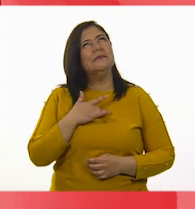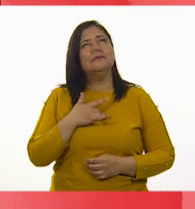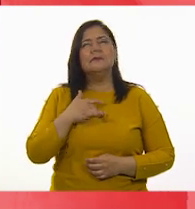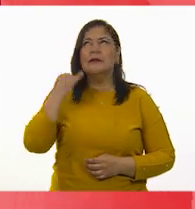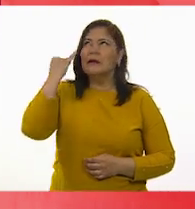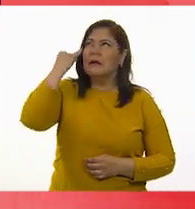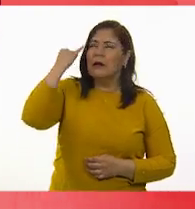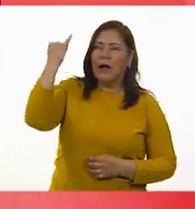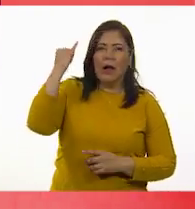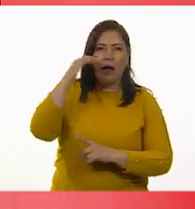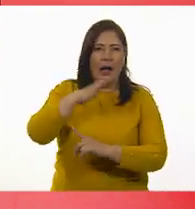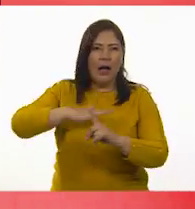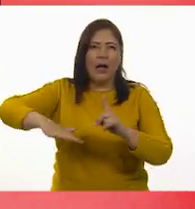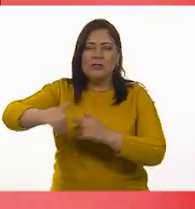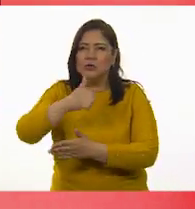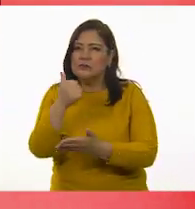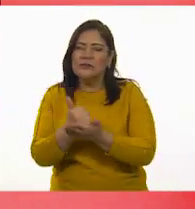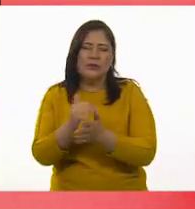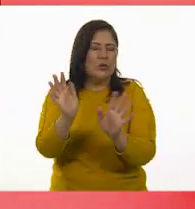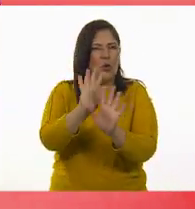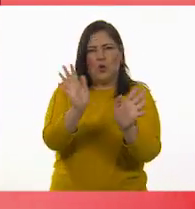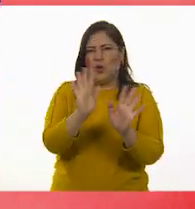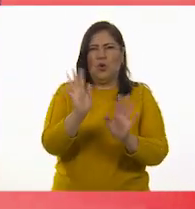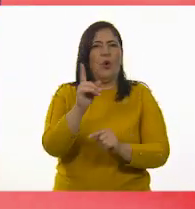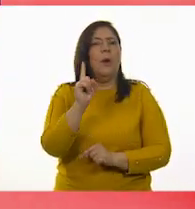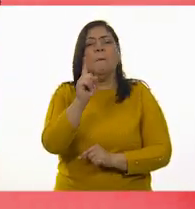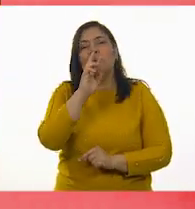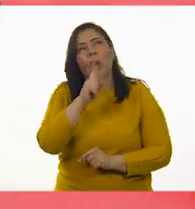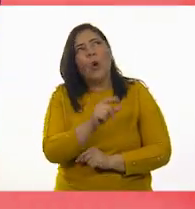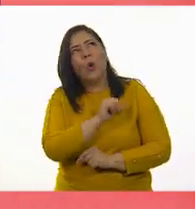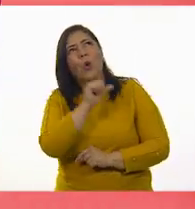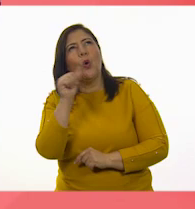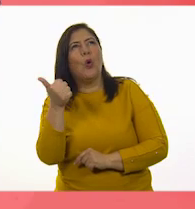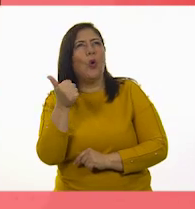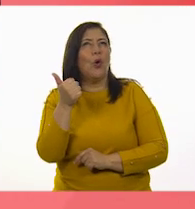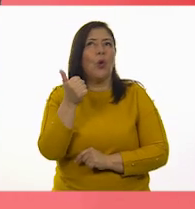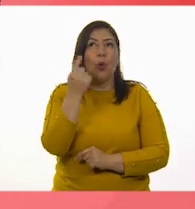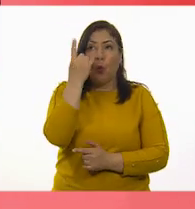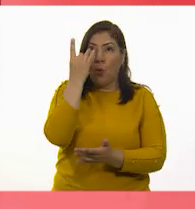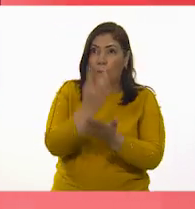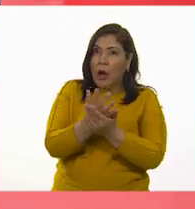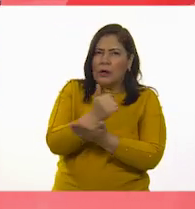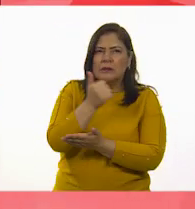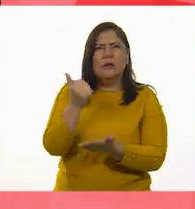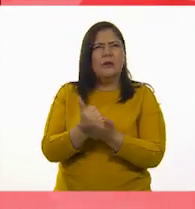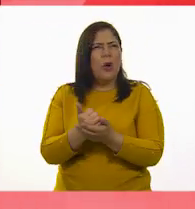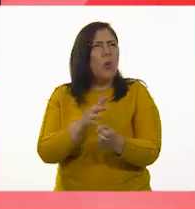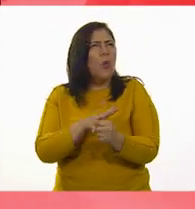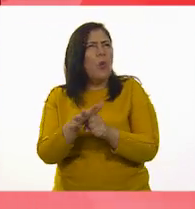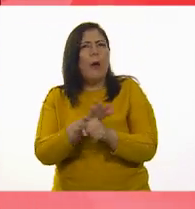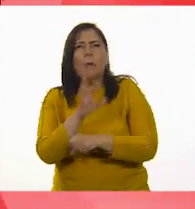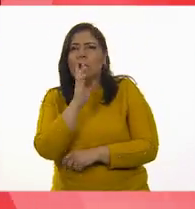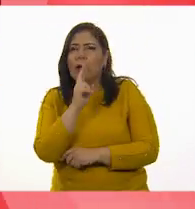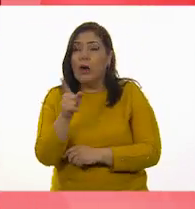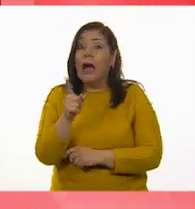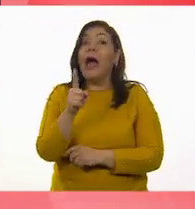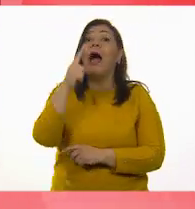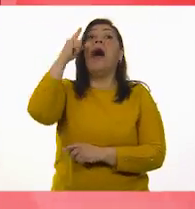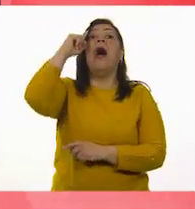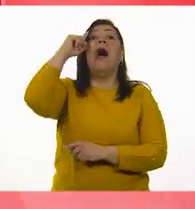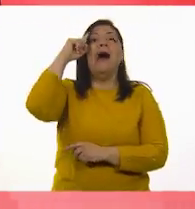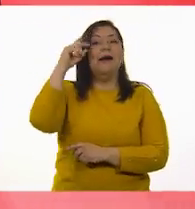Ciudad. No, no, se me ocurre algo mejor que una sola, pero ¿qué puede ser mejor? Ya